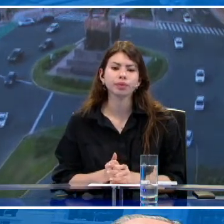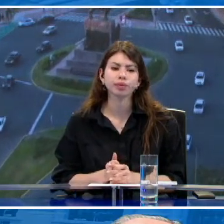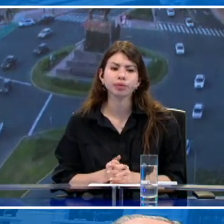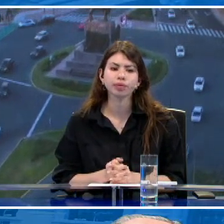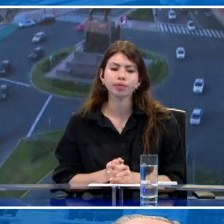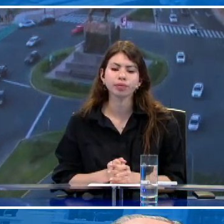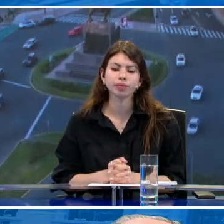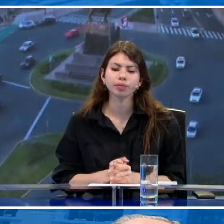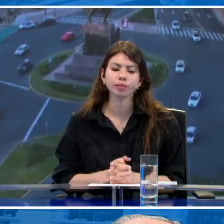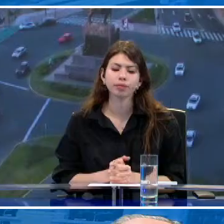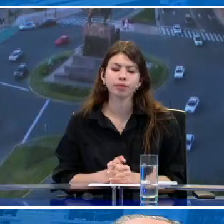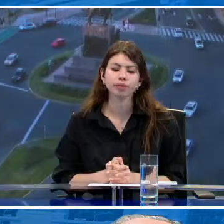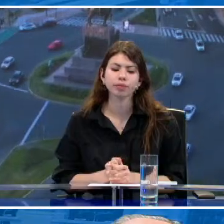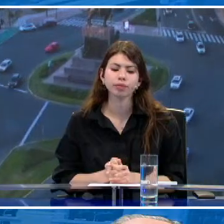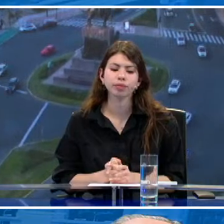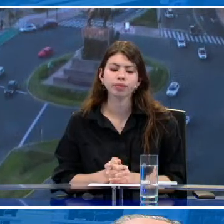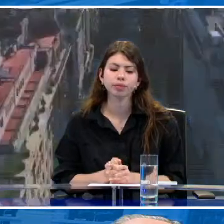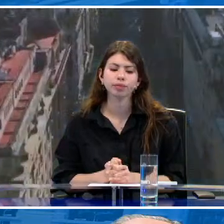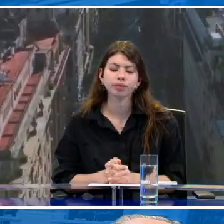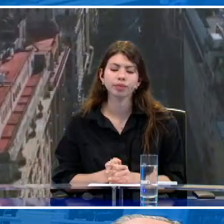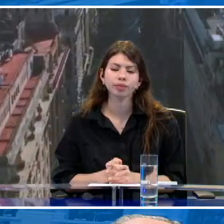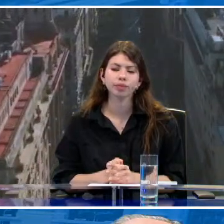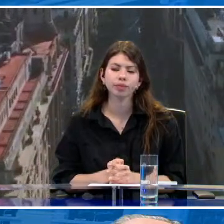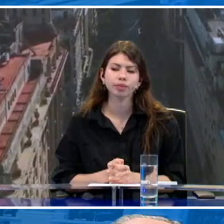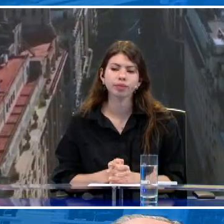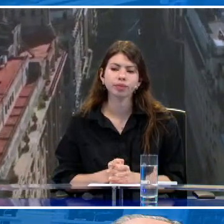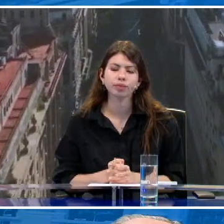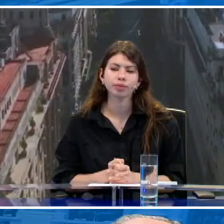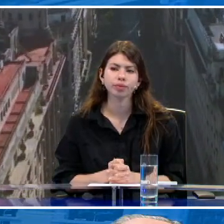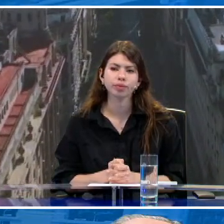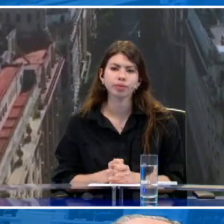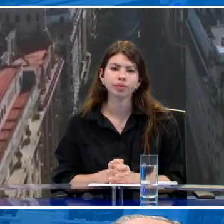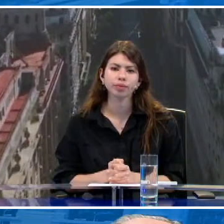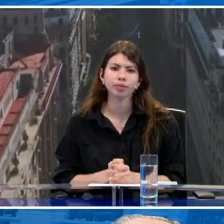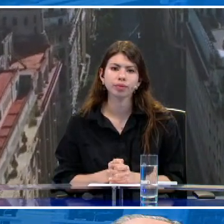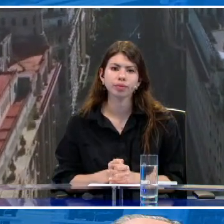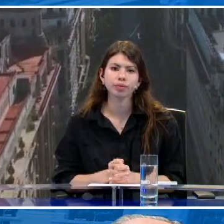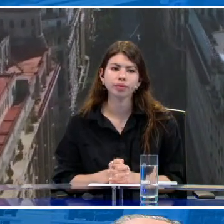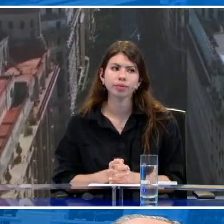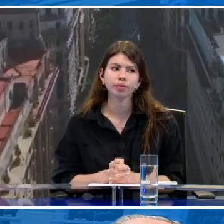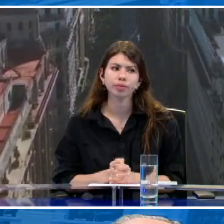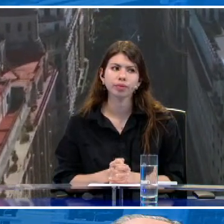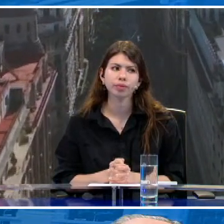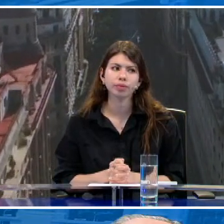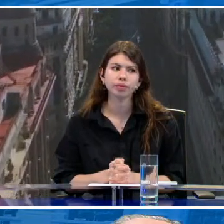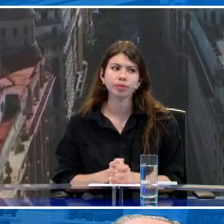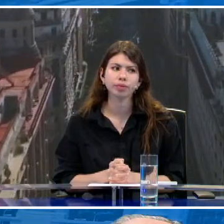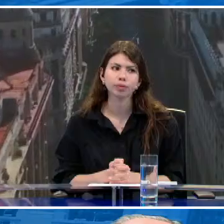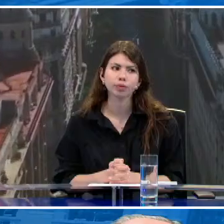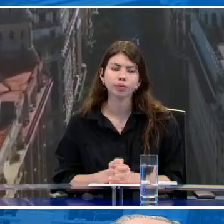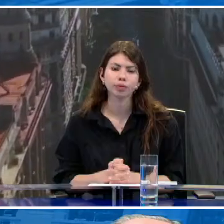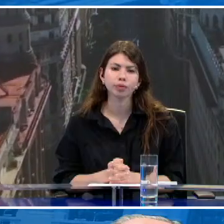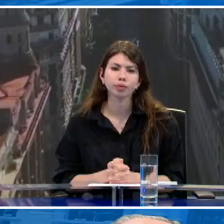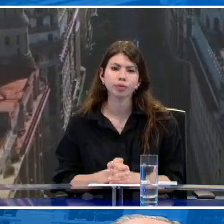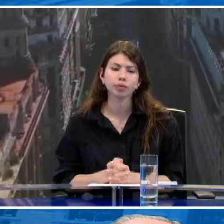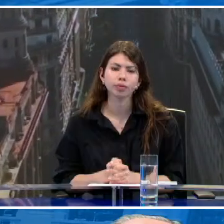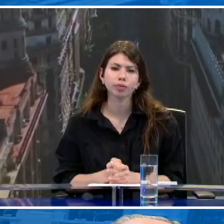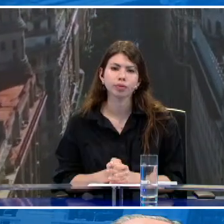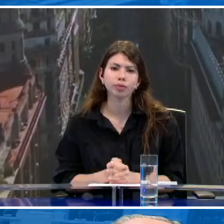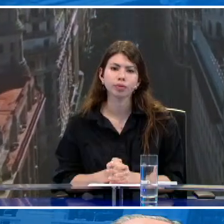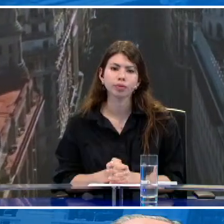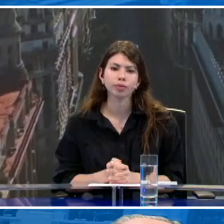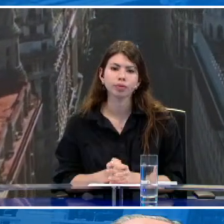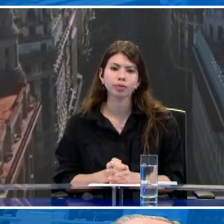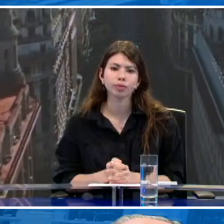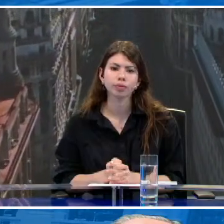pedir disculpas, pide disculpas, pero es, me parece, el encargado de un rol donde hoy en el gobierno lo han designado